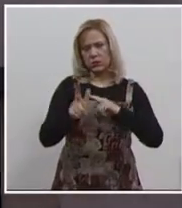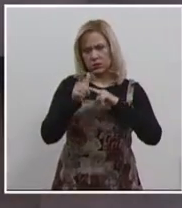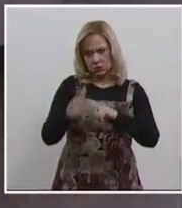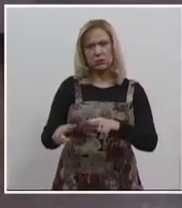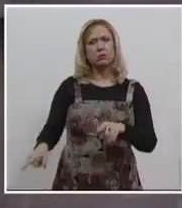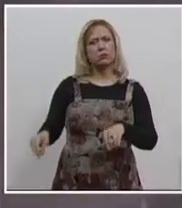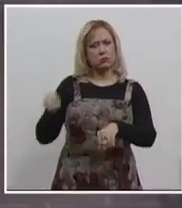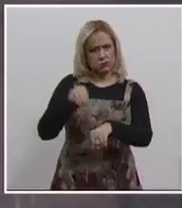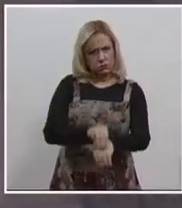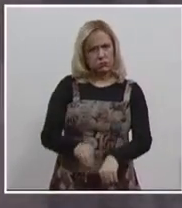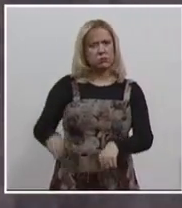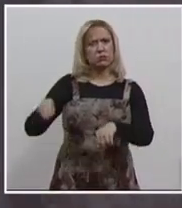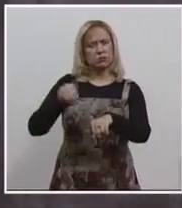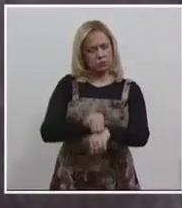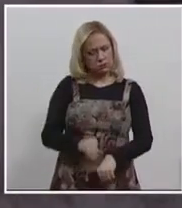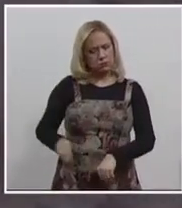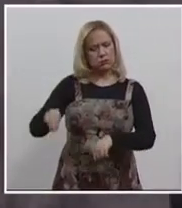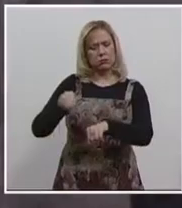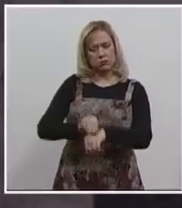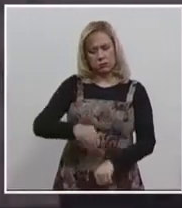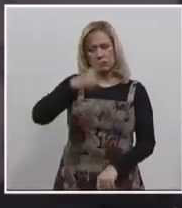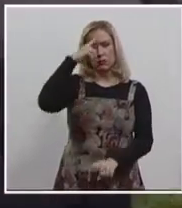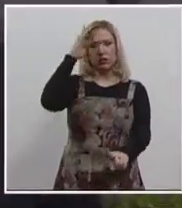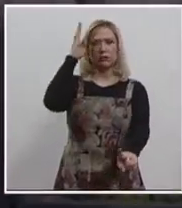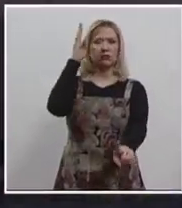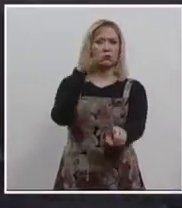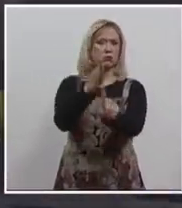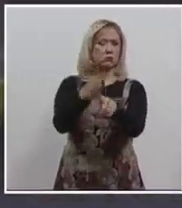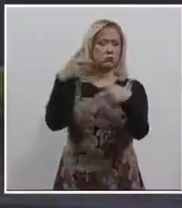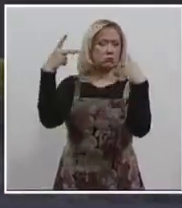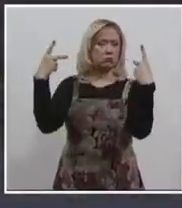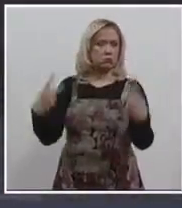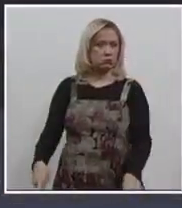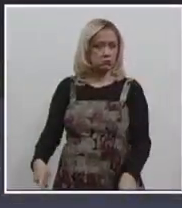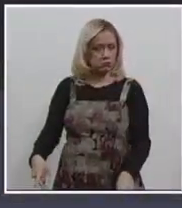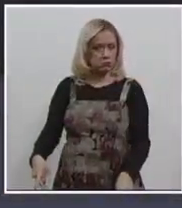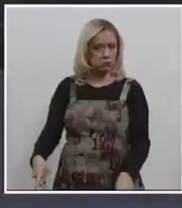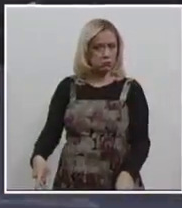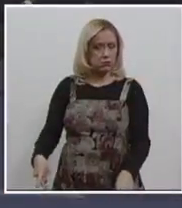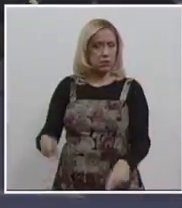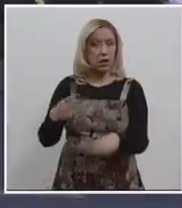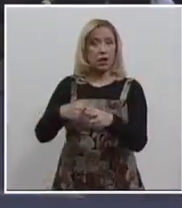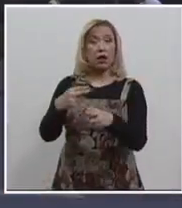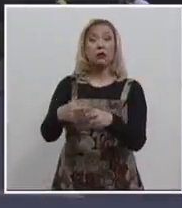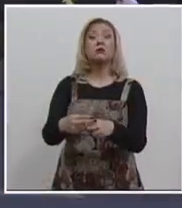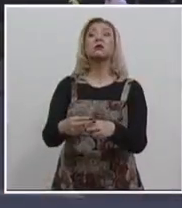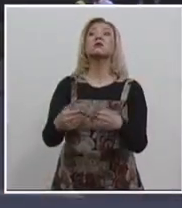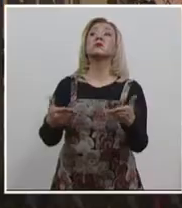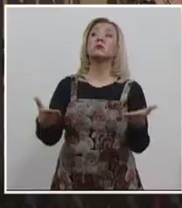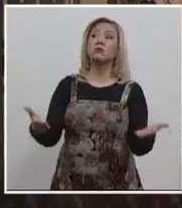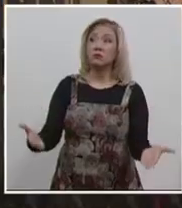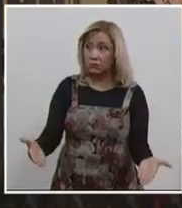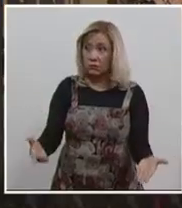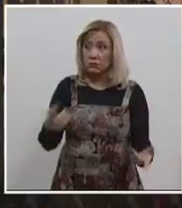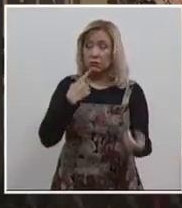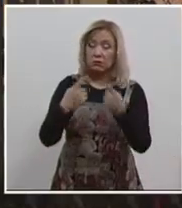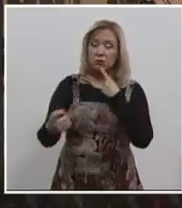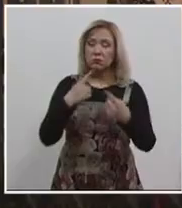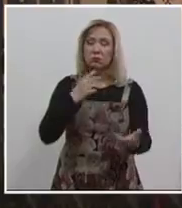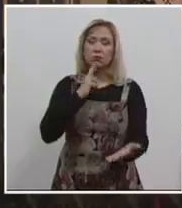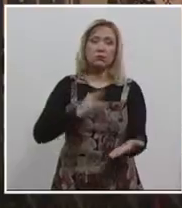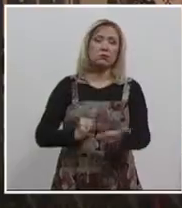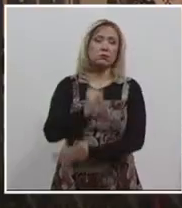aplicando para cumplir con su objetivo y fines originalmente determinados en ellos, cuyo destino final se determinará en una